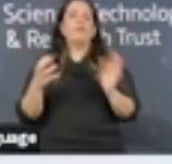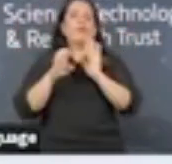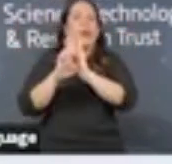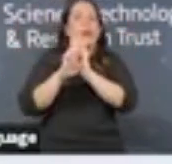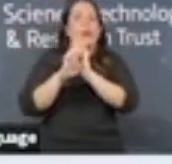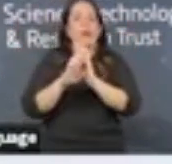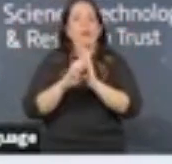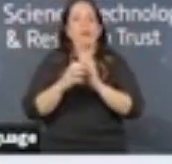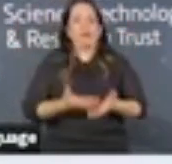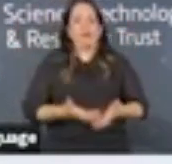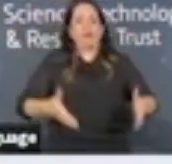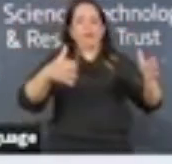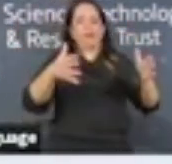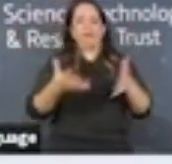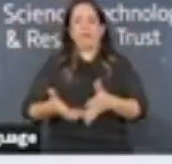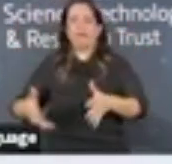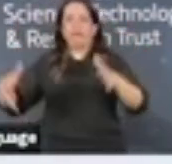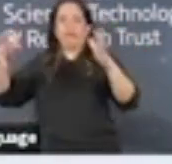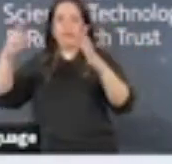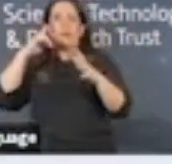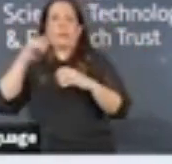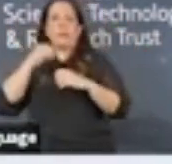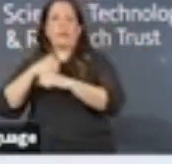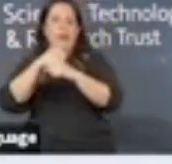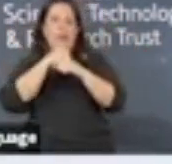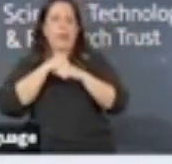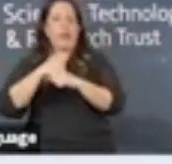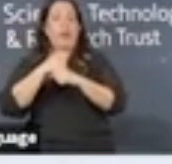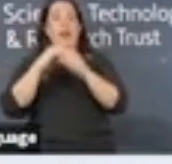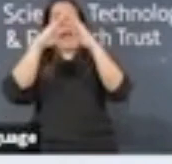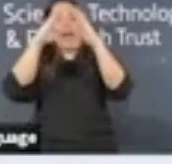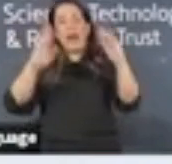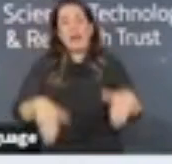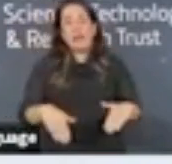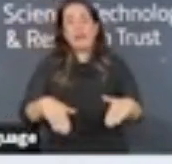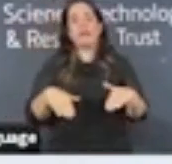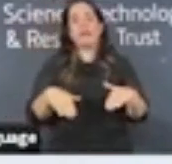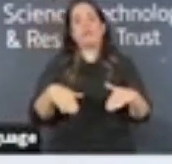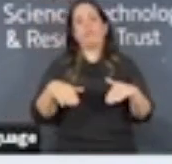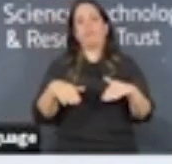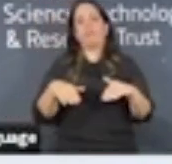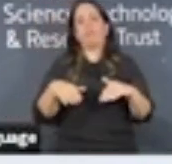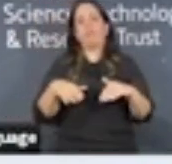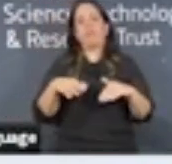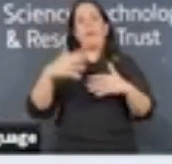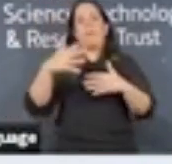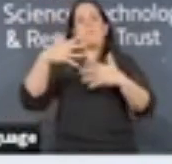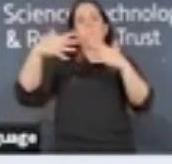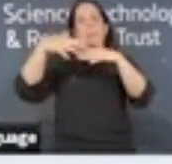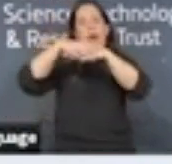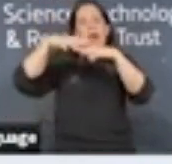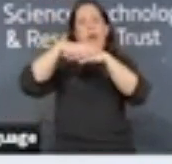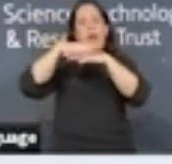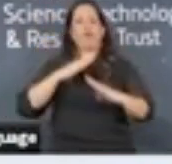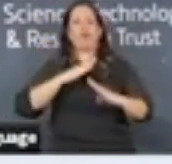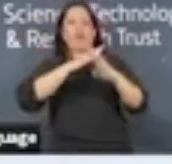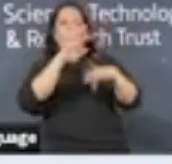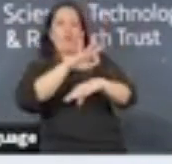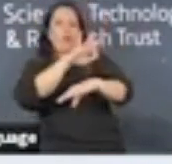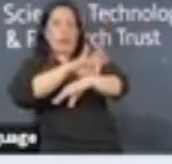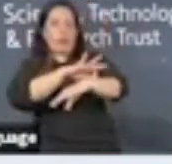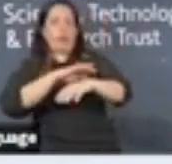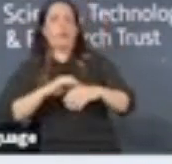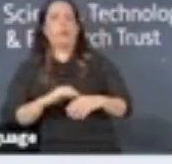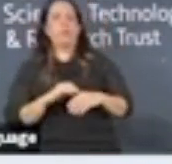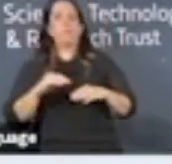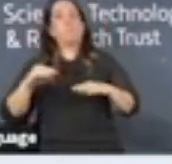sépticos y los contadores de agua, proteger las casas, escuelas y clínicas con mallas contra mosquitos, promover